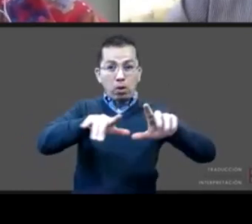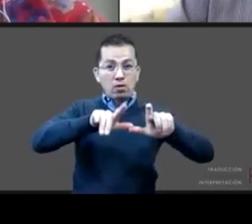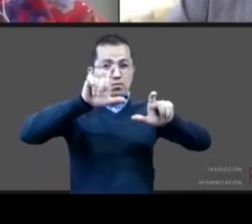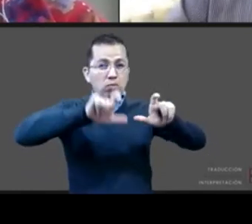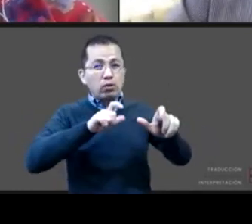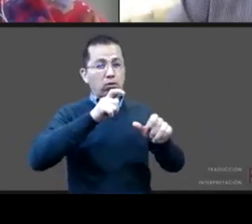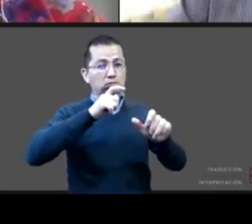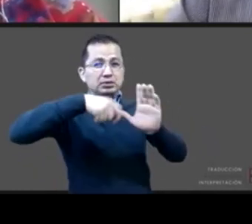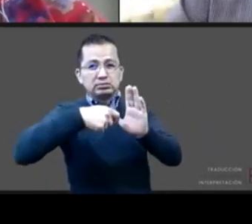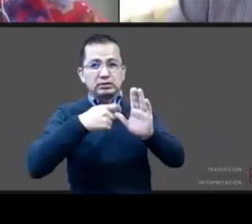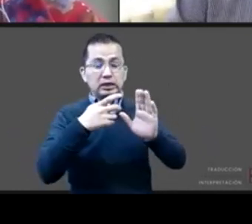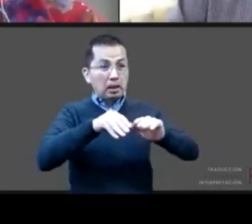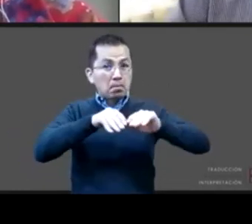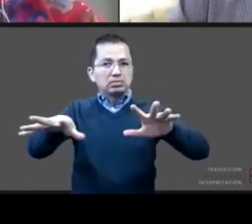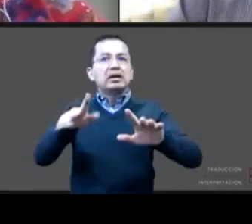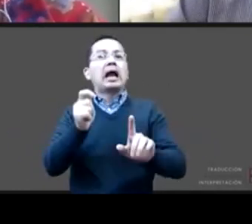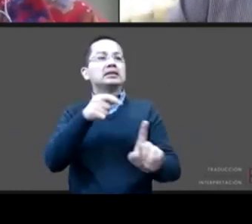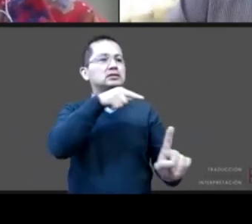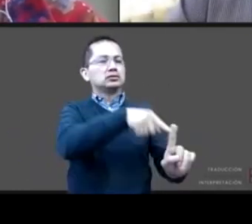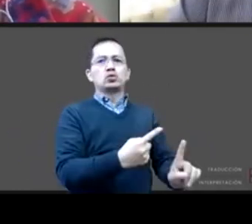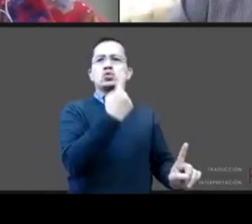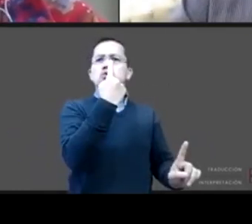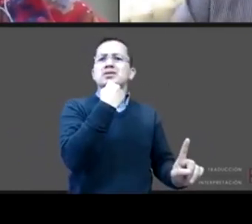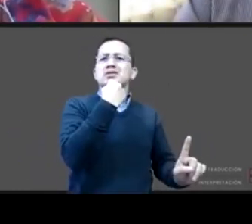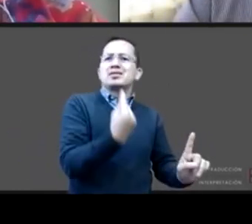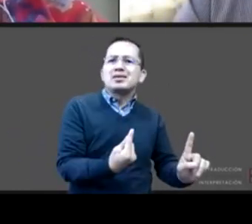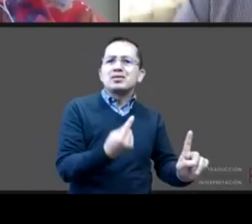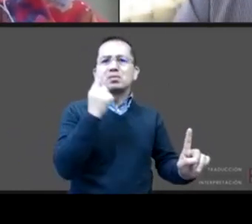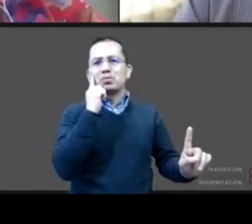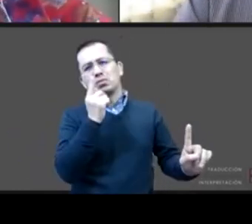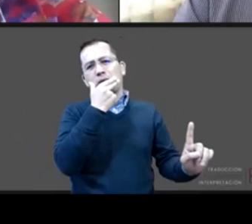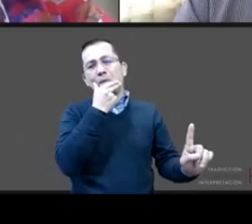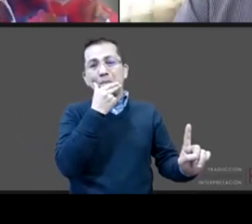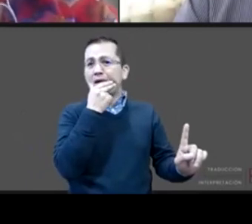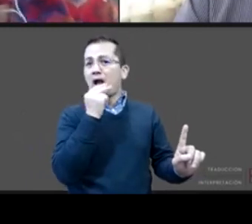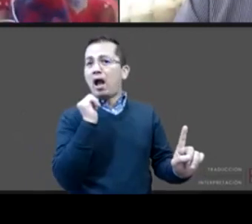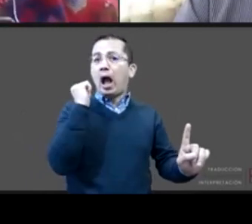necesita protección urgente? Te escuchamos, Nayeli, por favor.